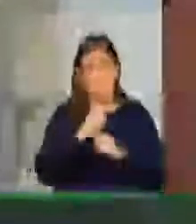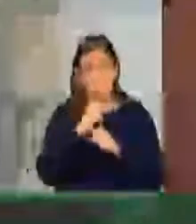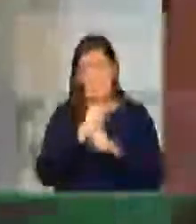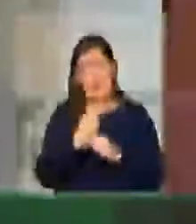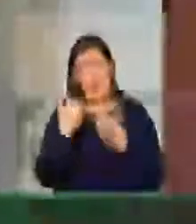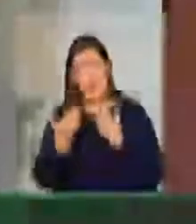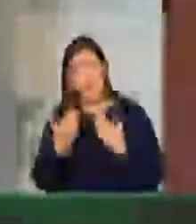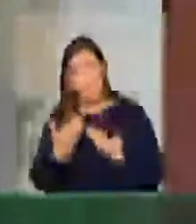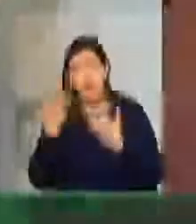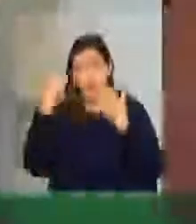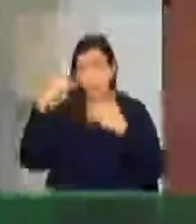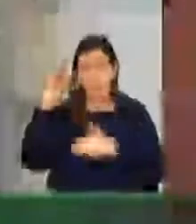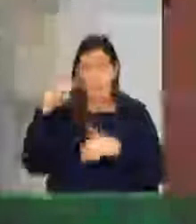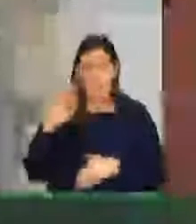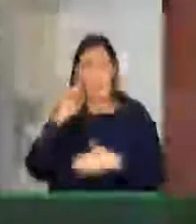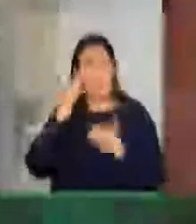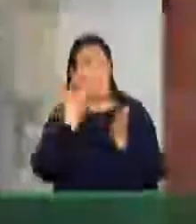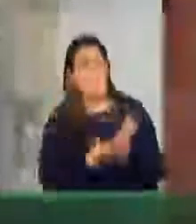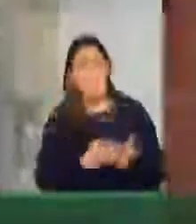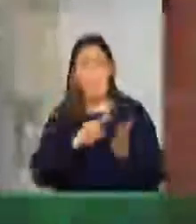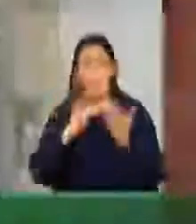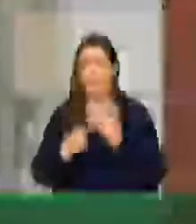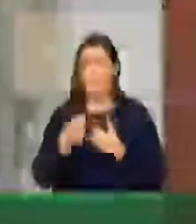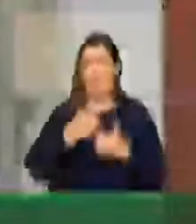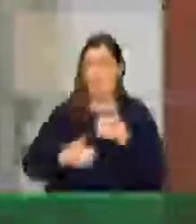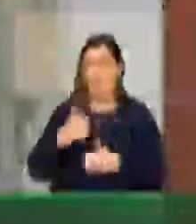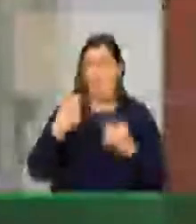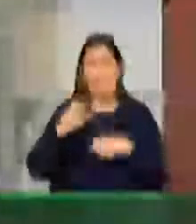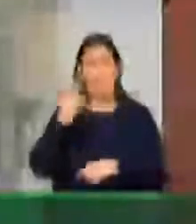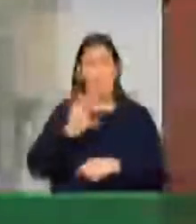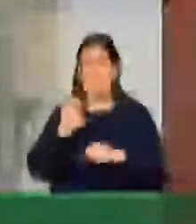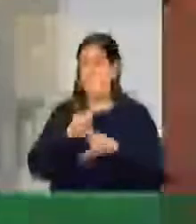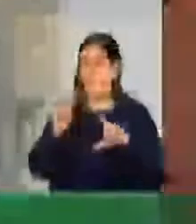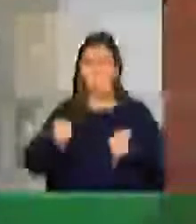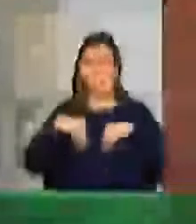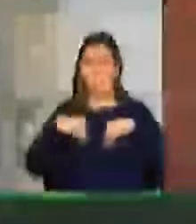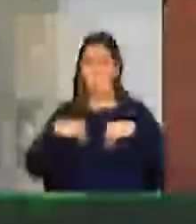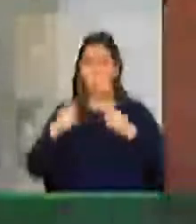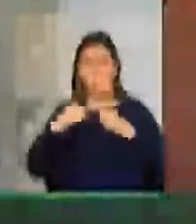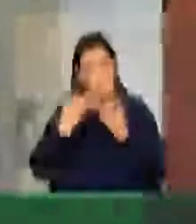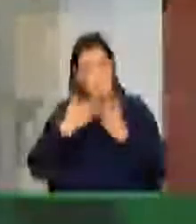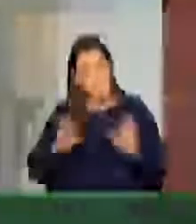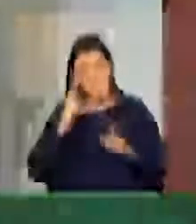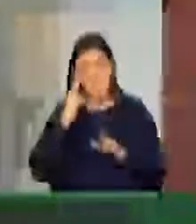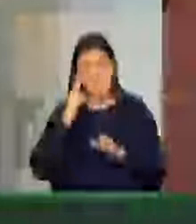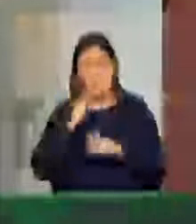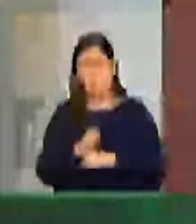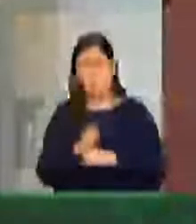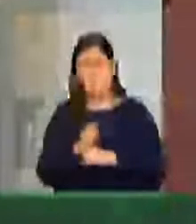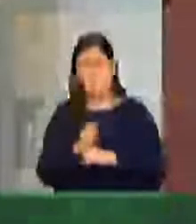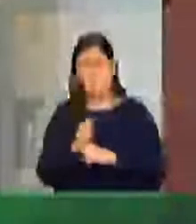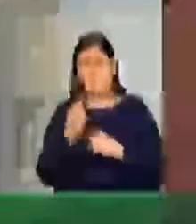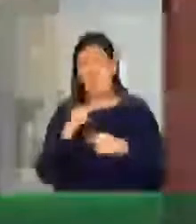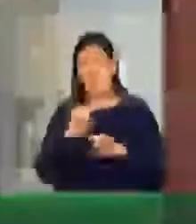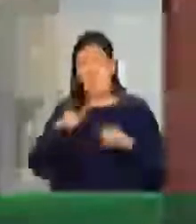autoridades, se planteó un proyecto de rotación donde las empresas no lo aceptaron de esa forma, y ahí fue donde empezamos a generar el problema. Bueno, lo que pasa es que